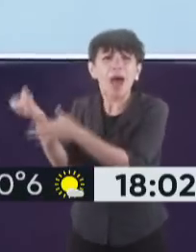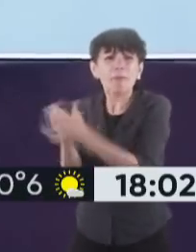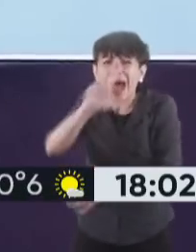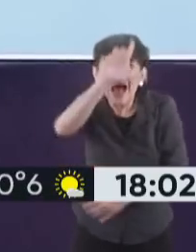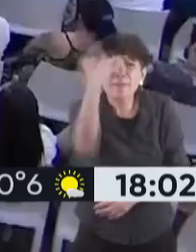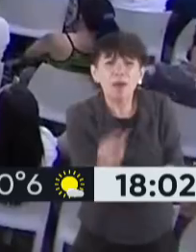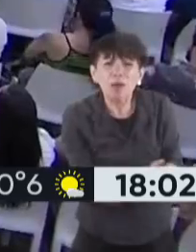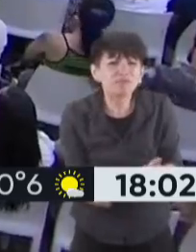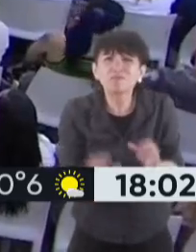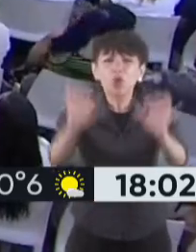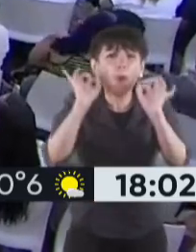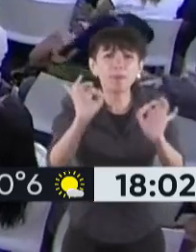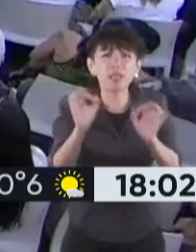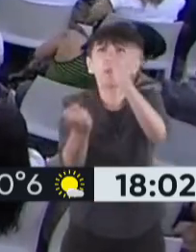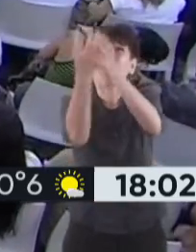de la patria.